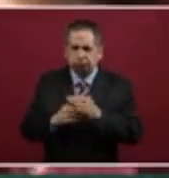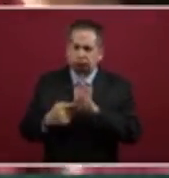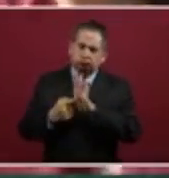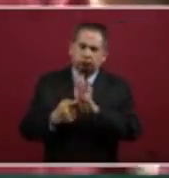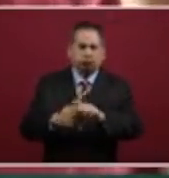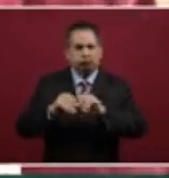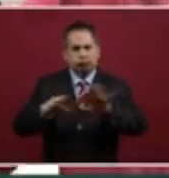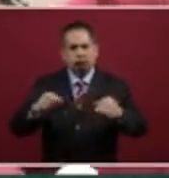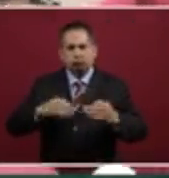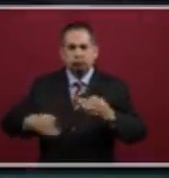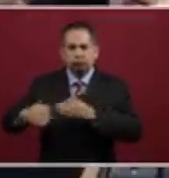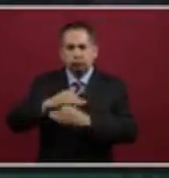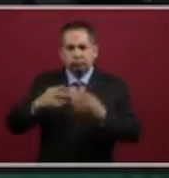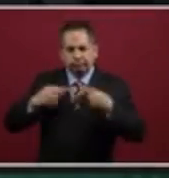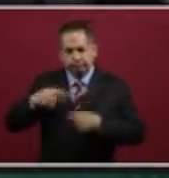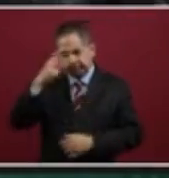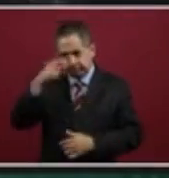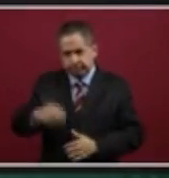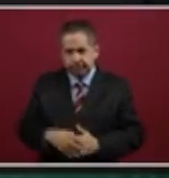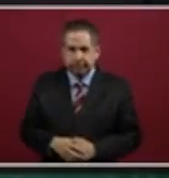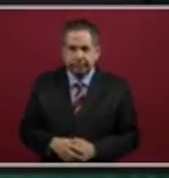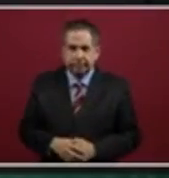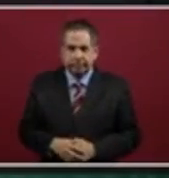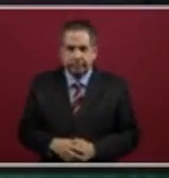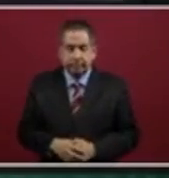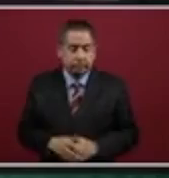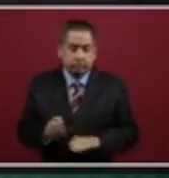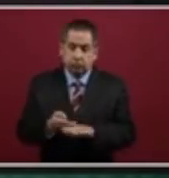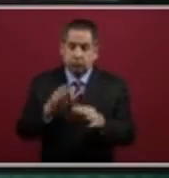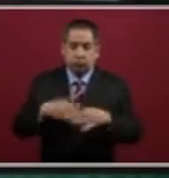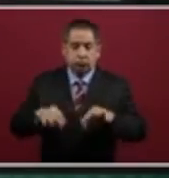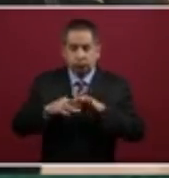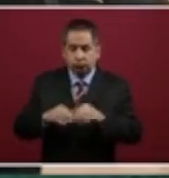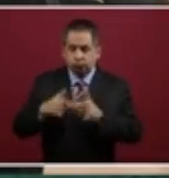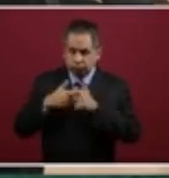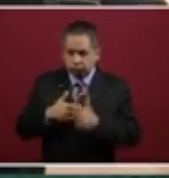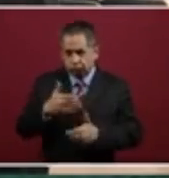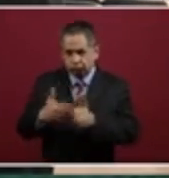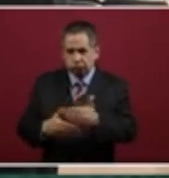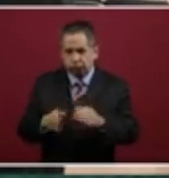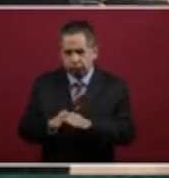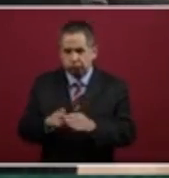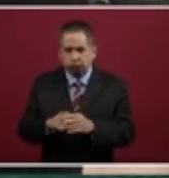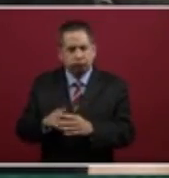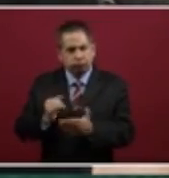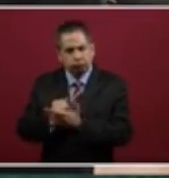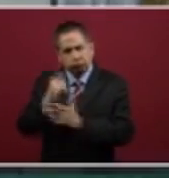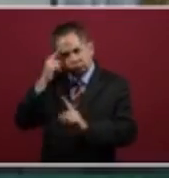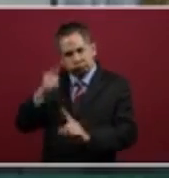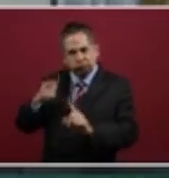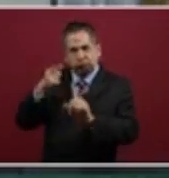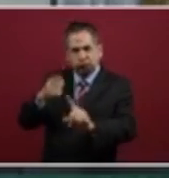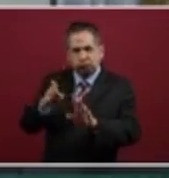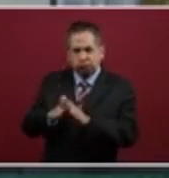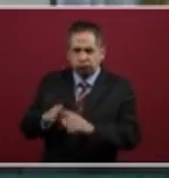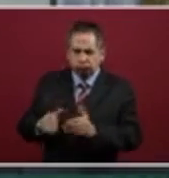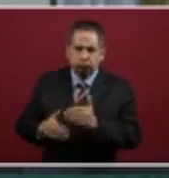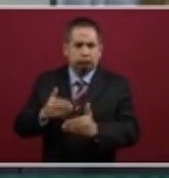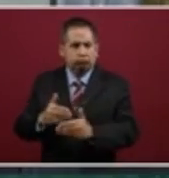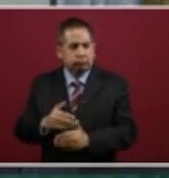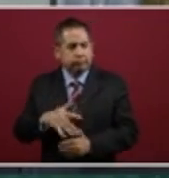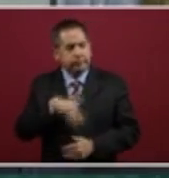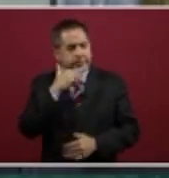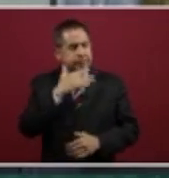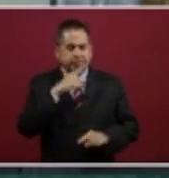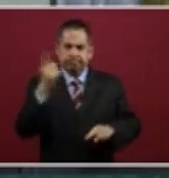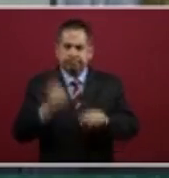nosotros, a todos los mexicanos, que es muy importante para seguir reafirmando nuestro propósito de abatir la corrupción,